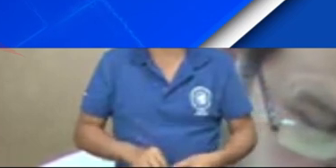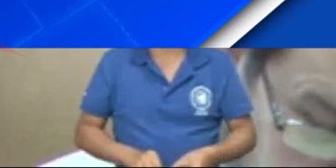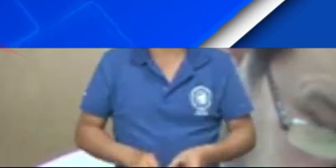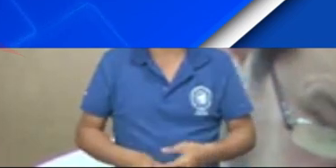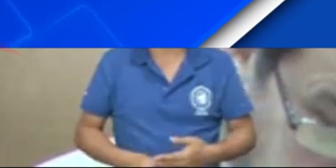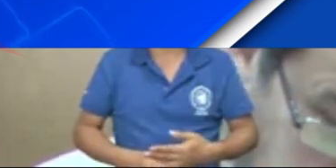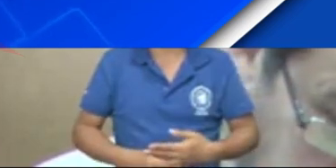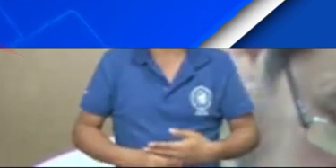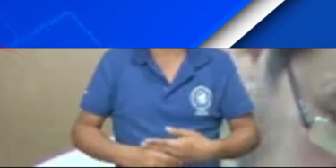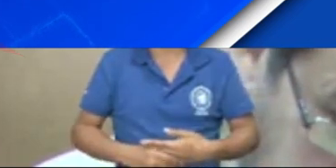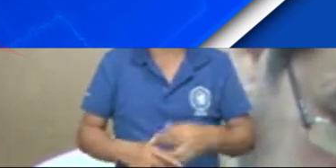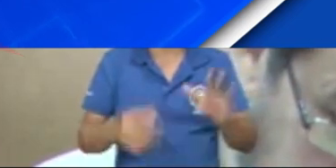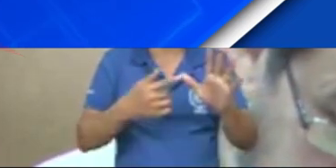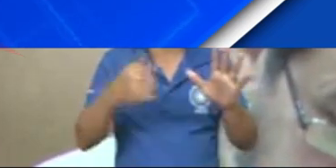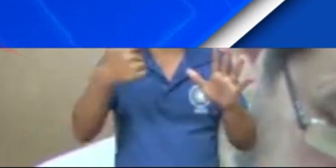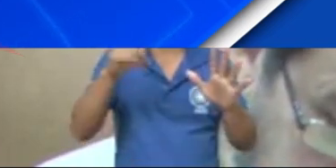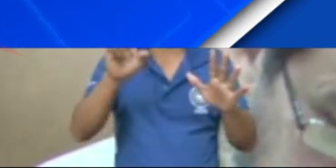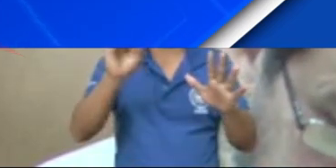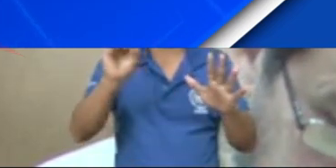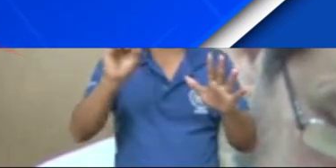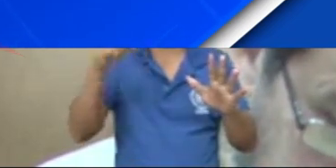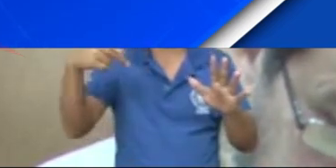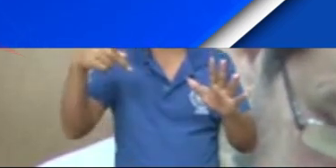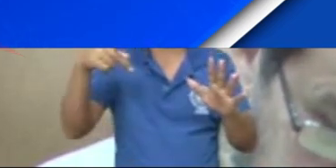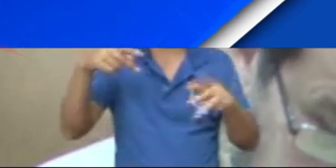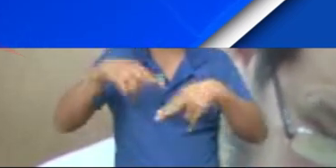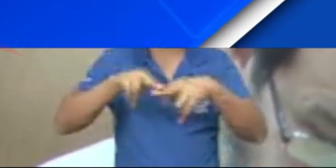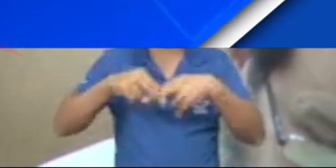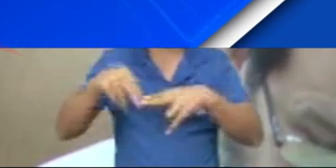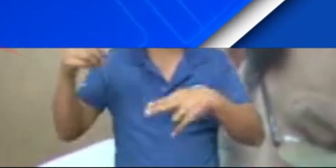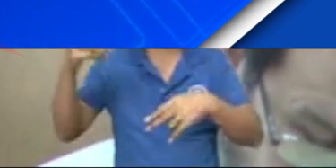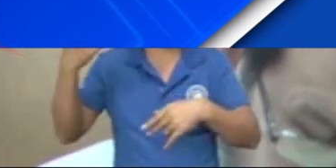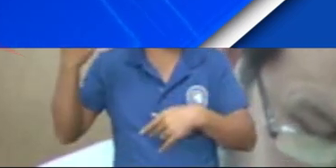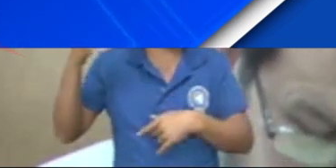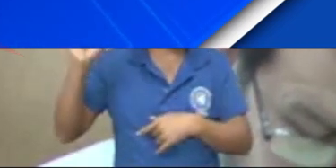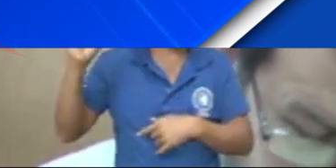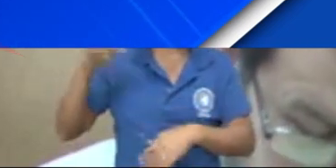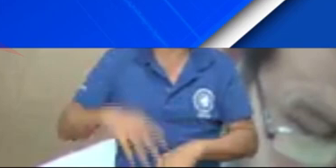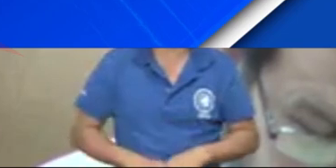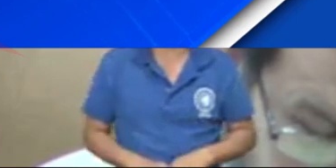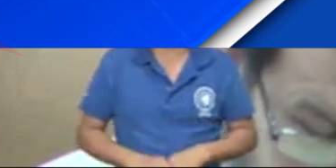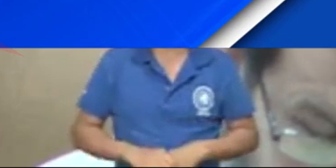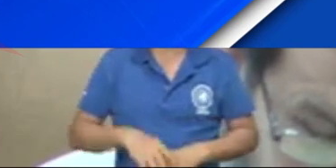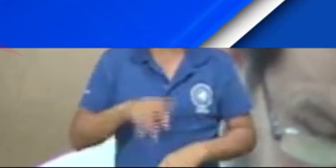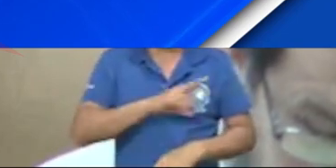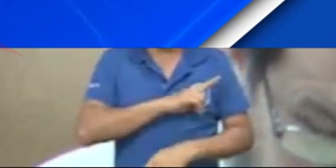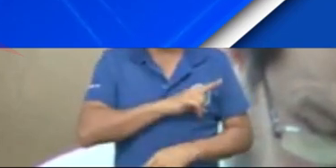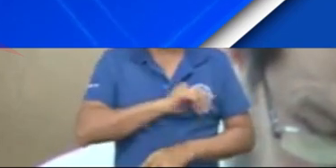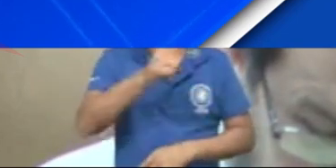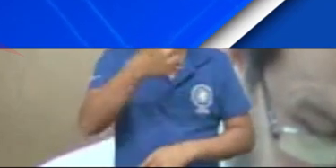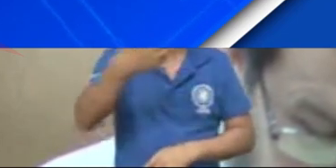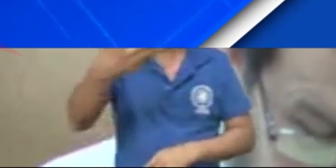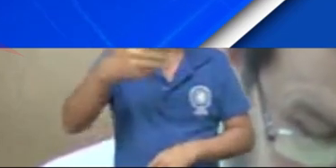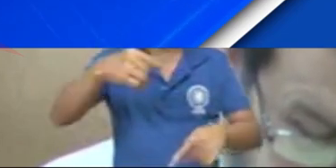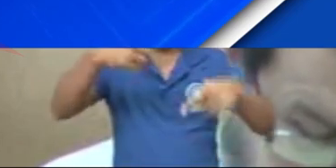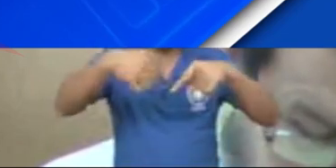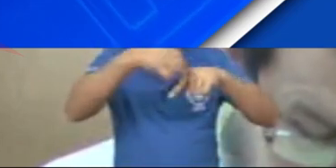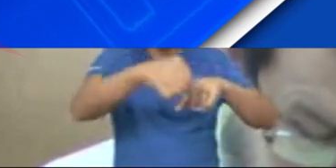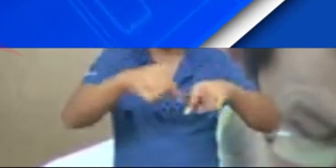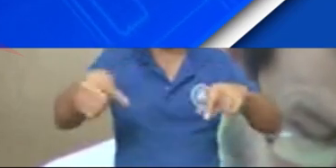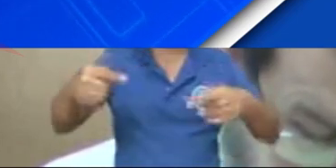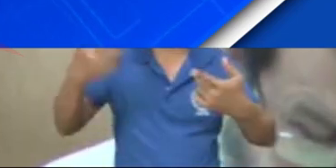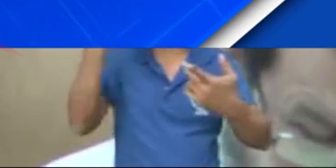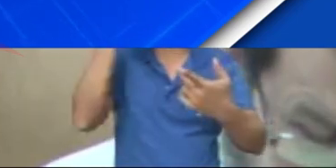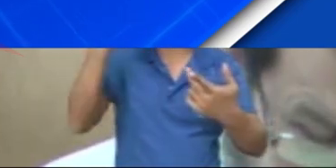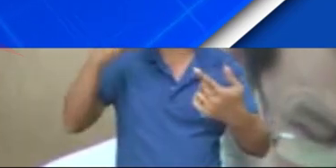ratificado por la UNESCO, el Geoparque Río Coco. Igualmente cuenta con 79 parques ecológicos municipales que lo